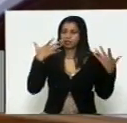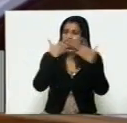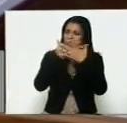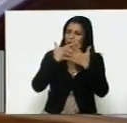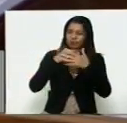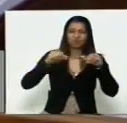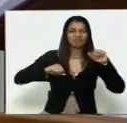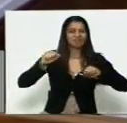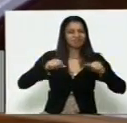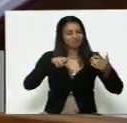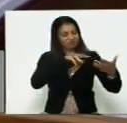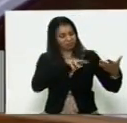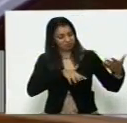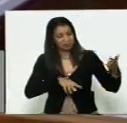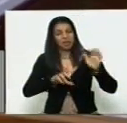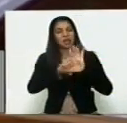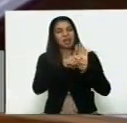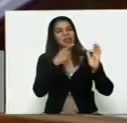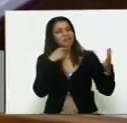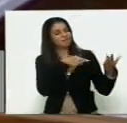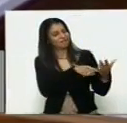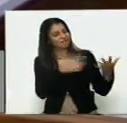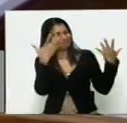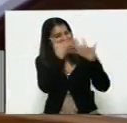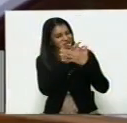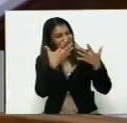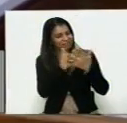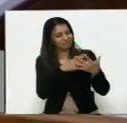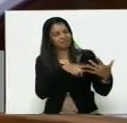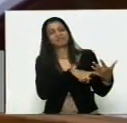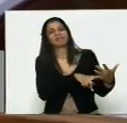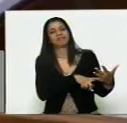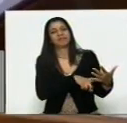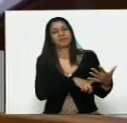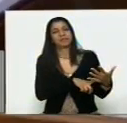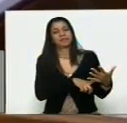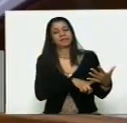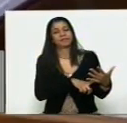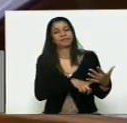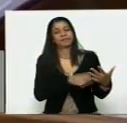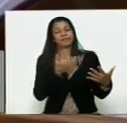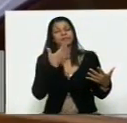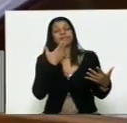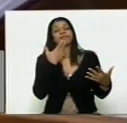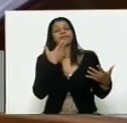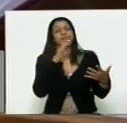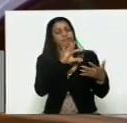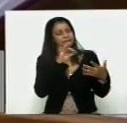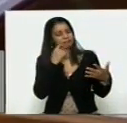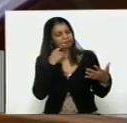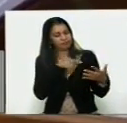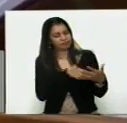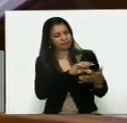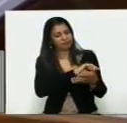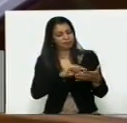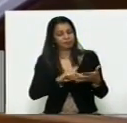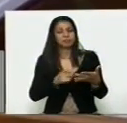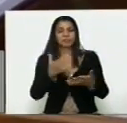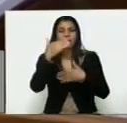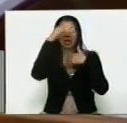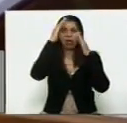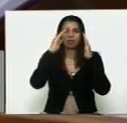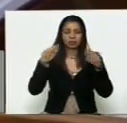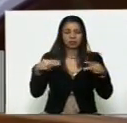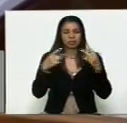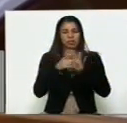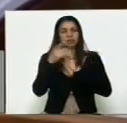interpretación y aplicación de este decreto constituyente, se preferirá aquella que beneficie la protección de